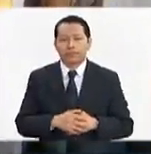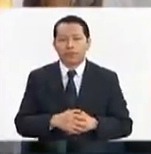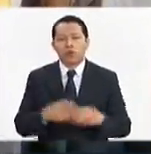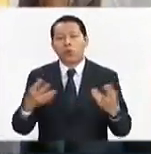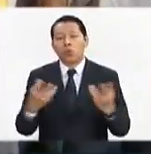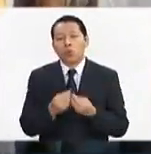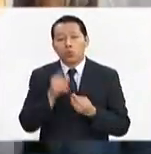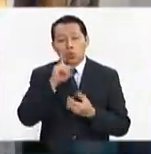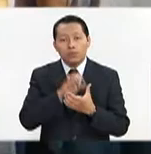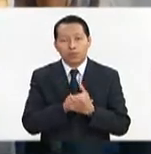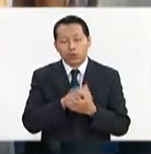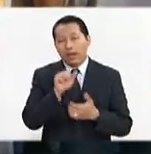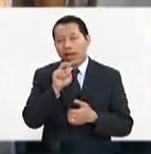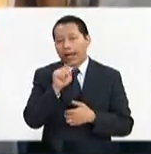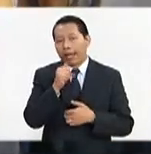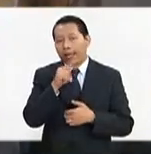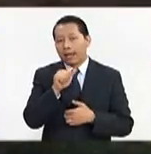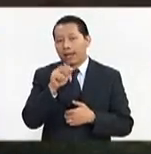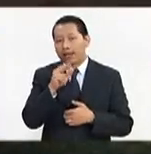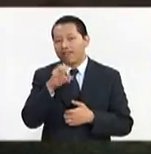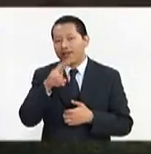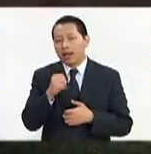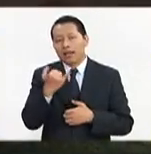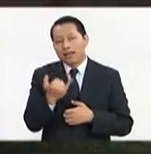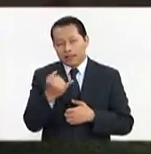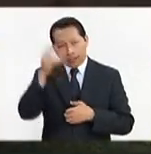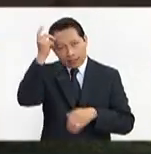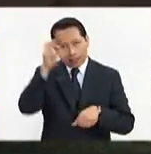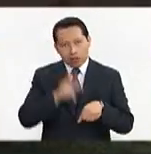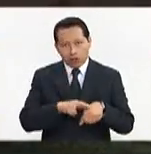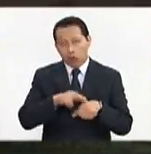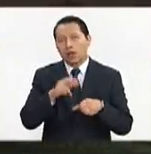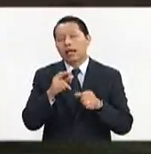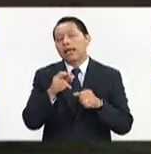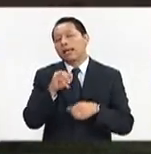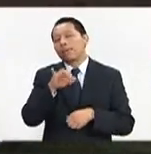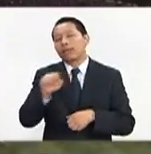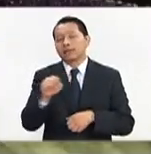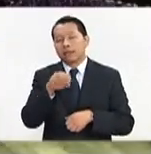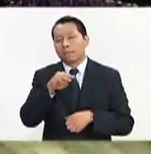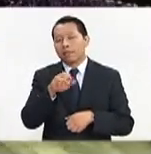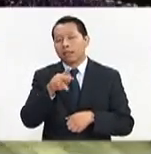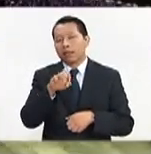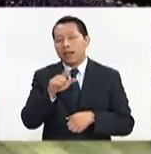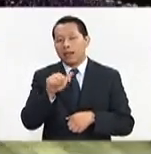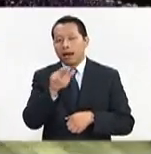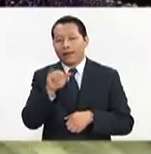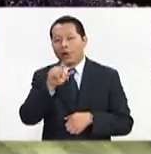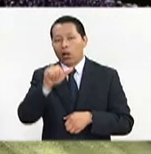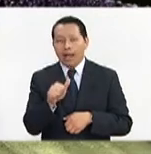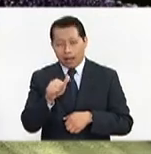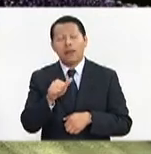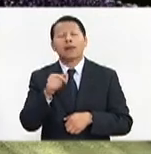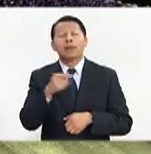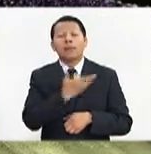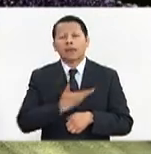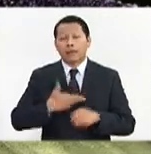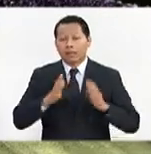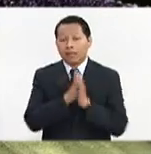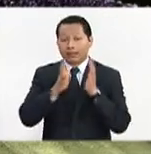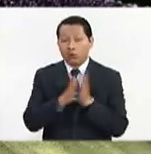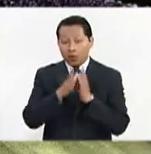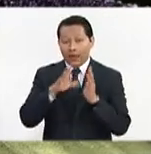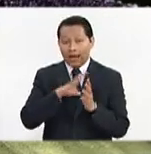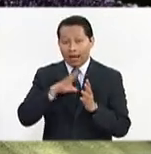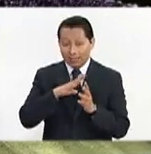Acompañado por su esposa Angélica Rivera y el director del IMSS, Miquel Arriola, el presidente participó en este encendido de un gran lazo conformado